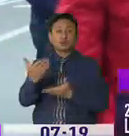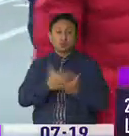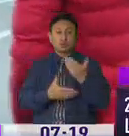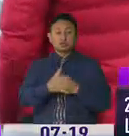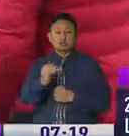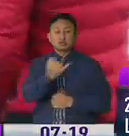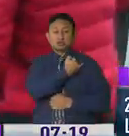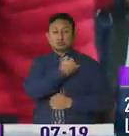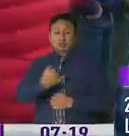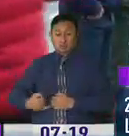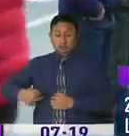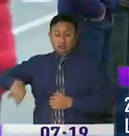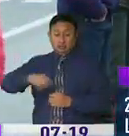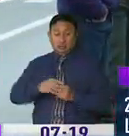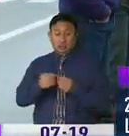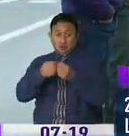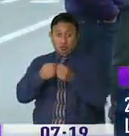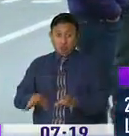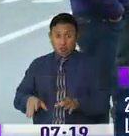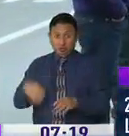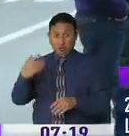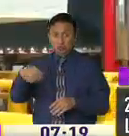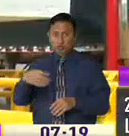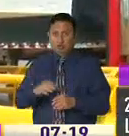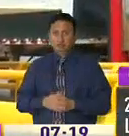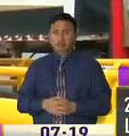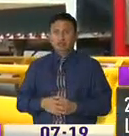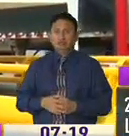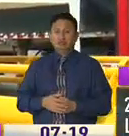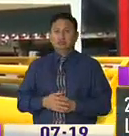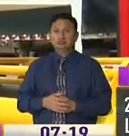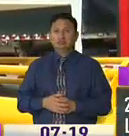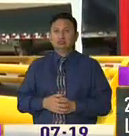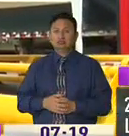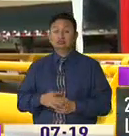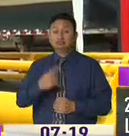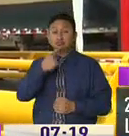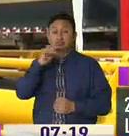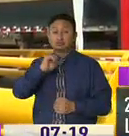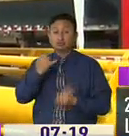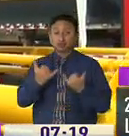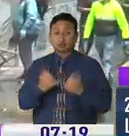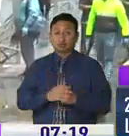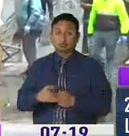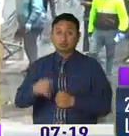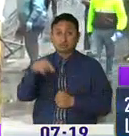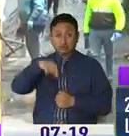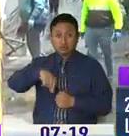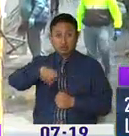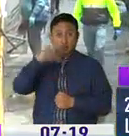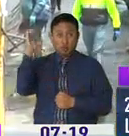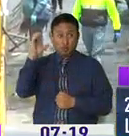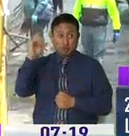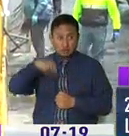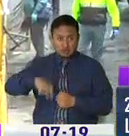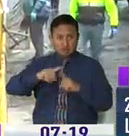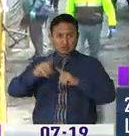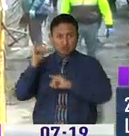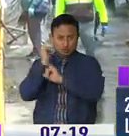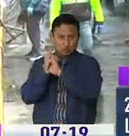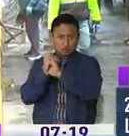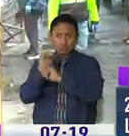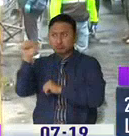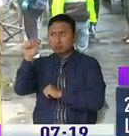frontera cerrada genera en esta ciudad a nivel comercial. Manifiestan que se ha golpeado puertas en su país a diferentes estamentos solicitando la reapertura.